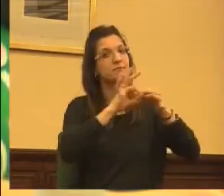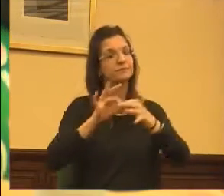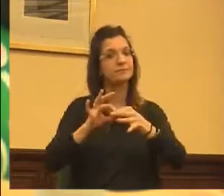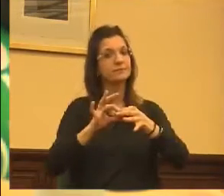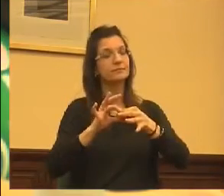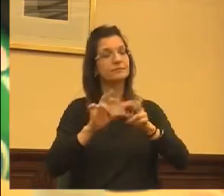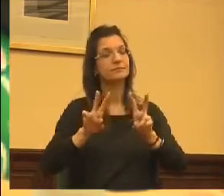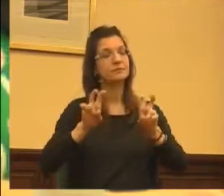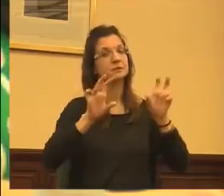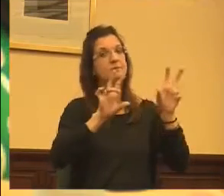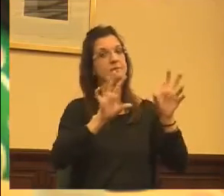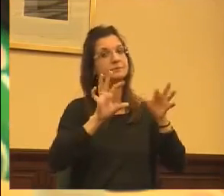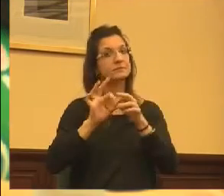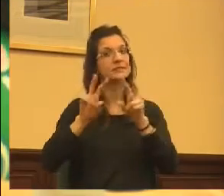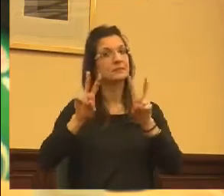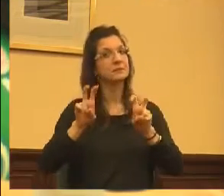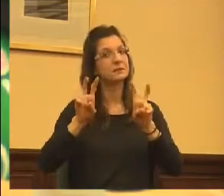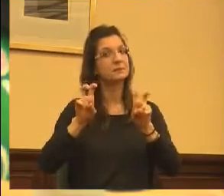con respecto